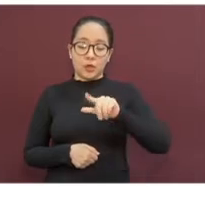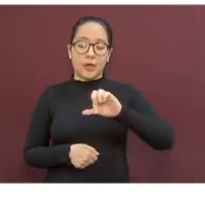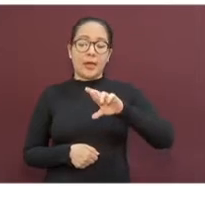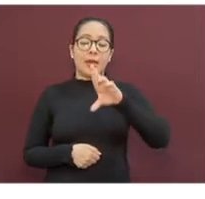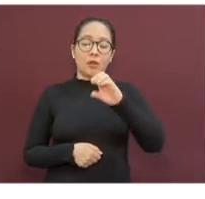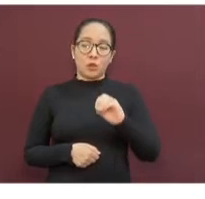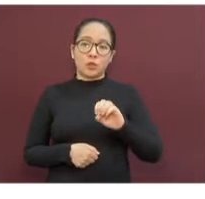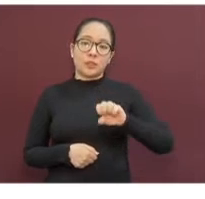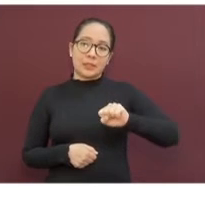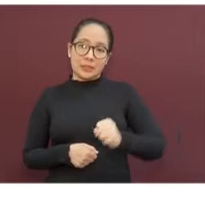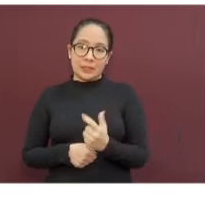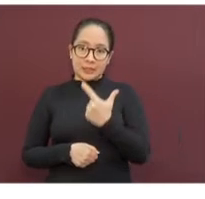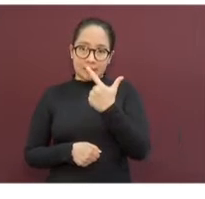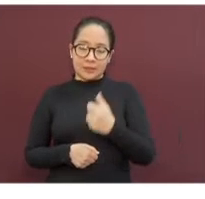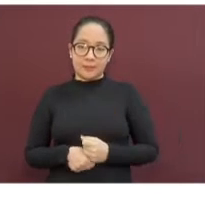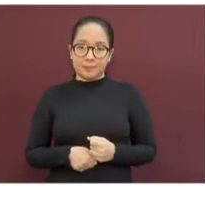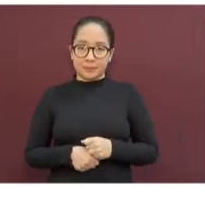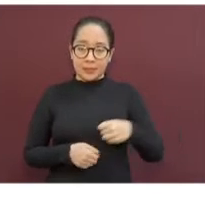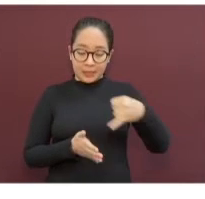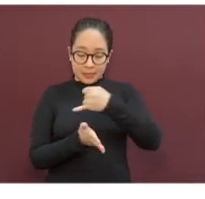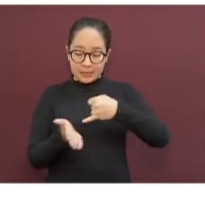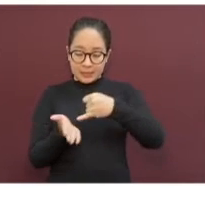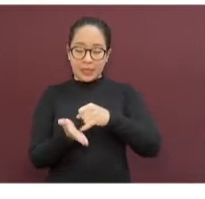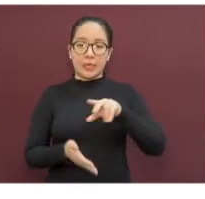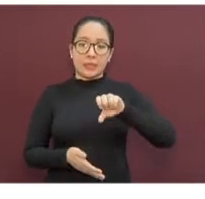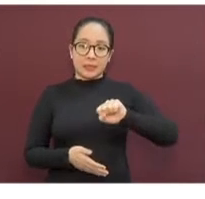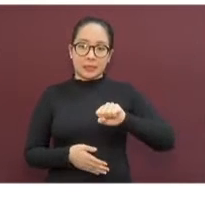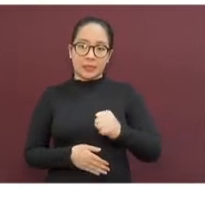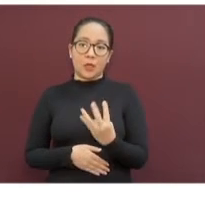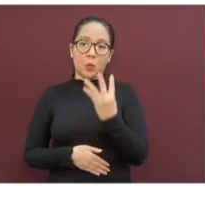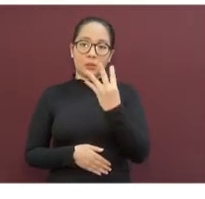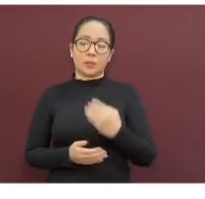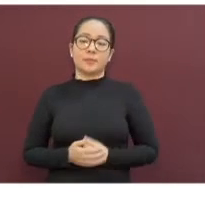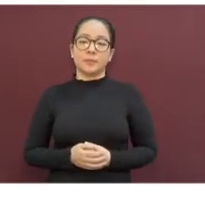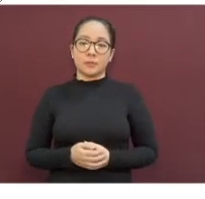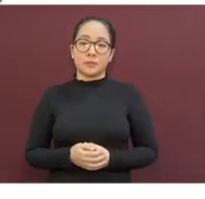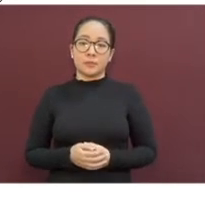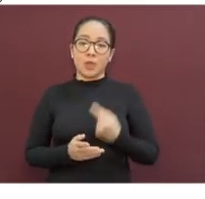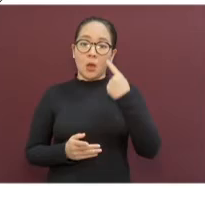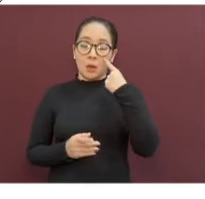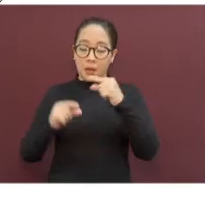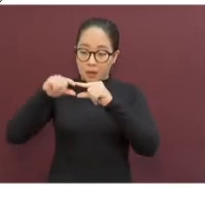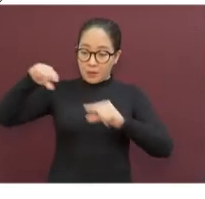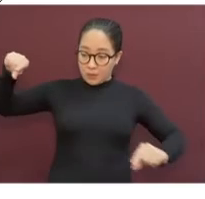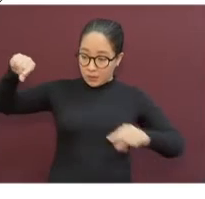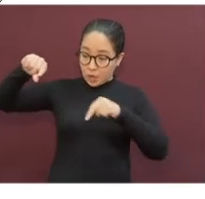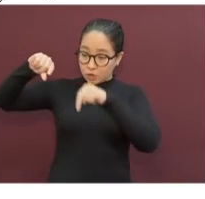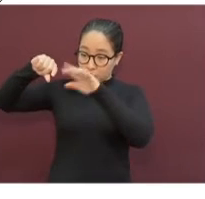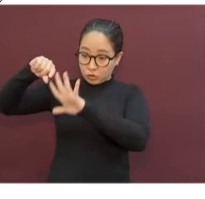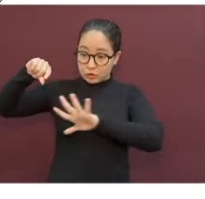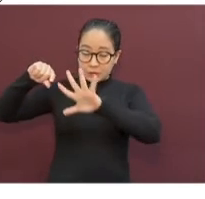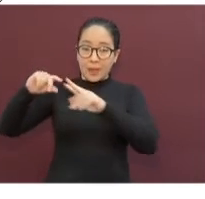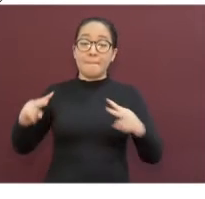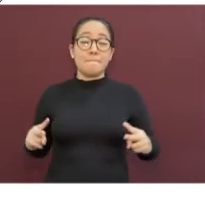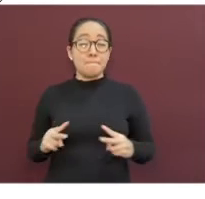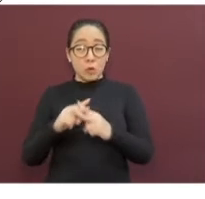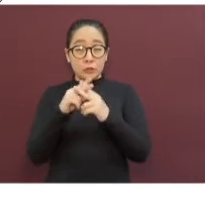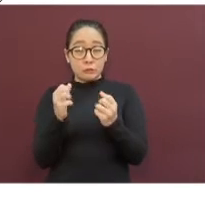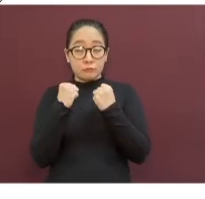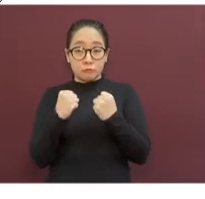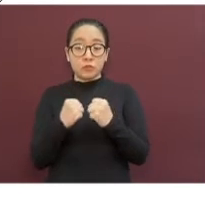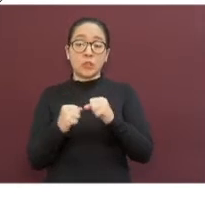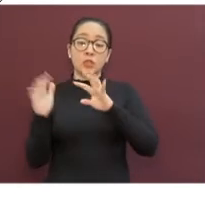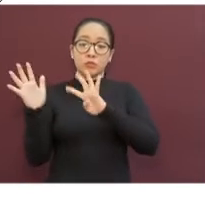tejada 67 e islas 64 hacia el norte esposa rica con 975